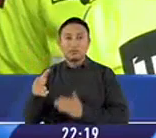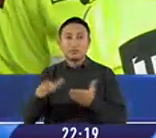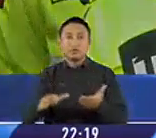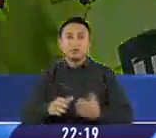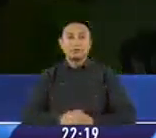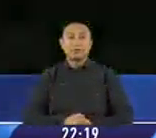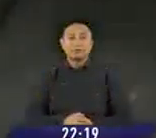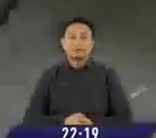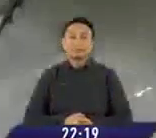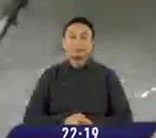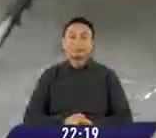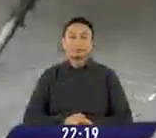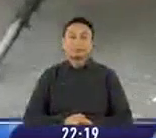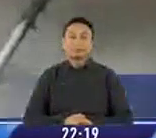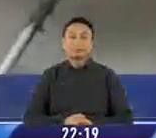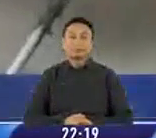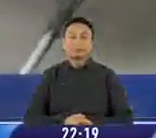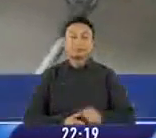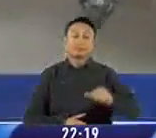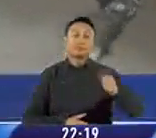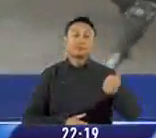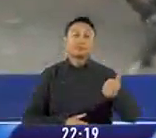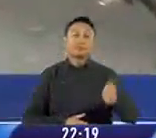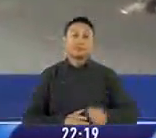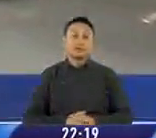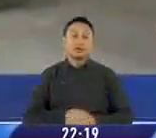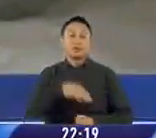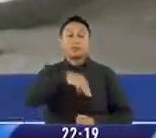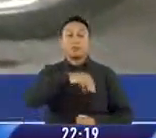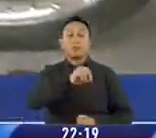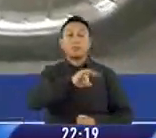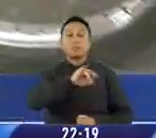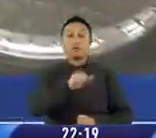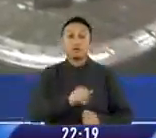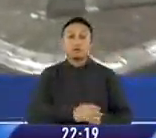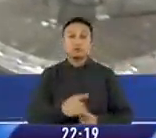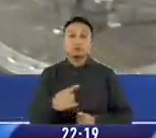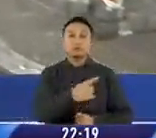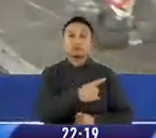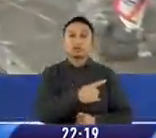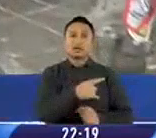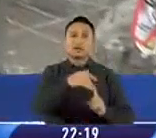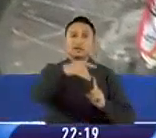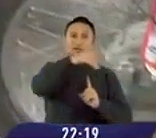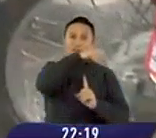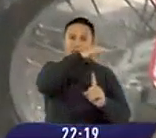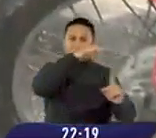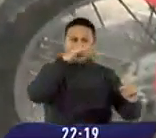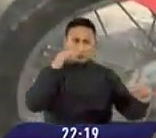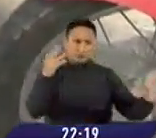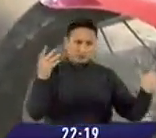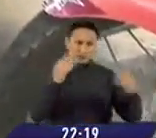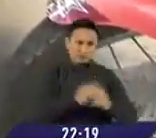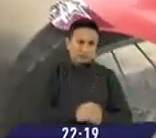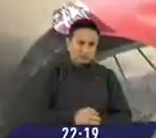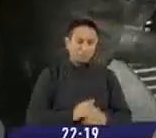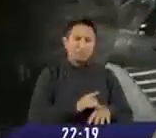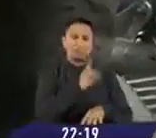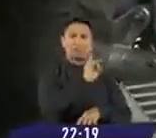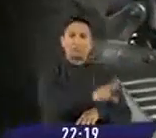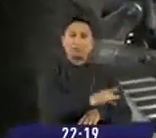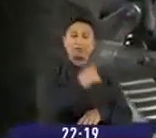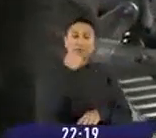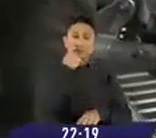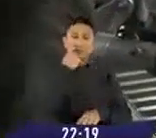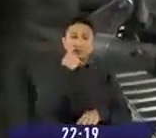falleció. En otro caso, en el sector de Monjas, en un bosque, fue encontrada una motocicleta. Al parecer, la dejaron abandonada.